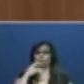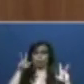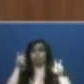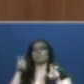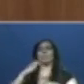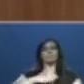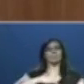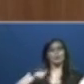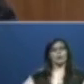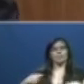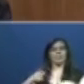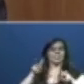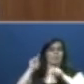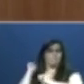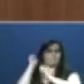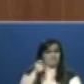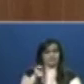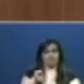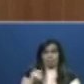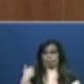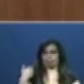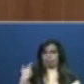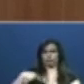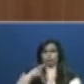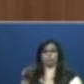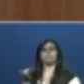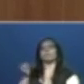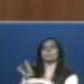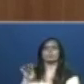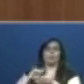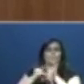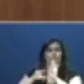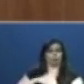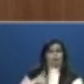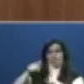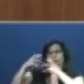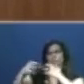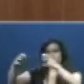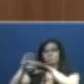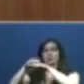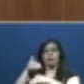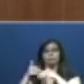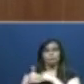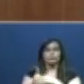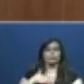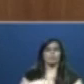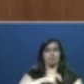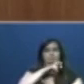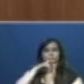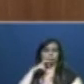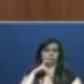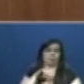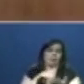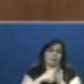para cuya regulación acabamos de remitir un proyecto de ley a esta cámara que contribuirá a mantener de una parte los ecosistemas